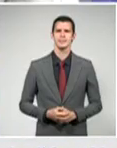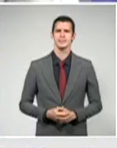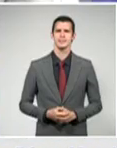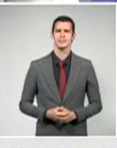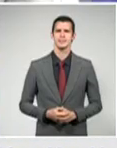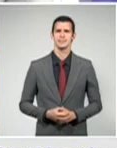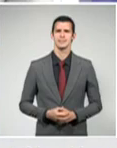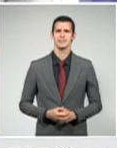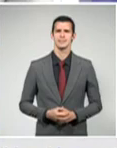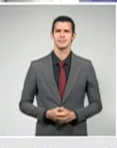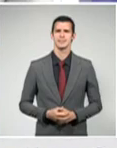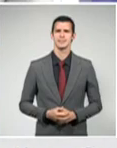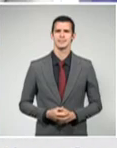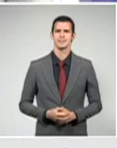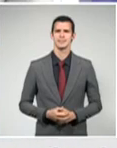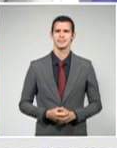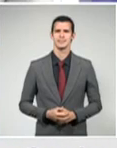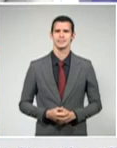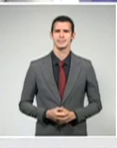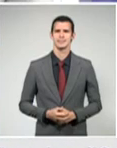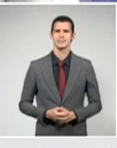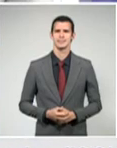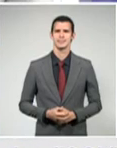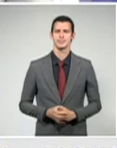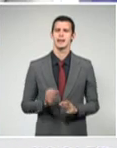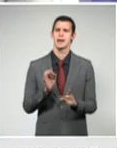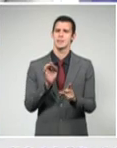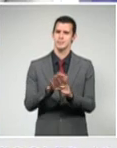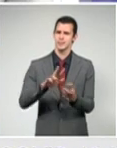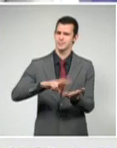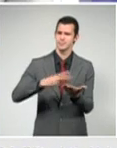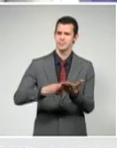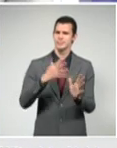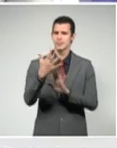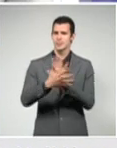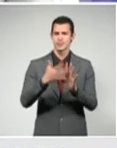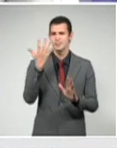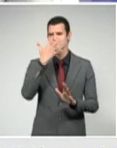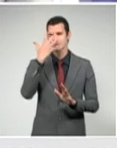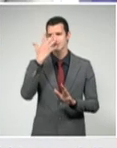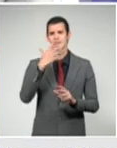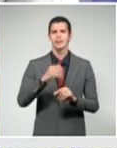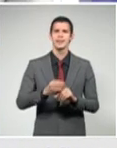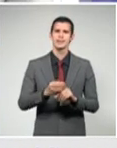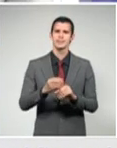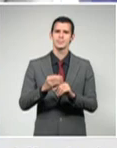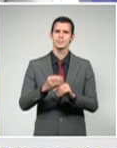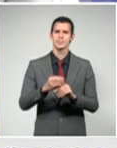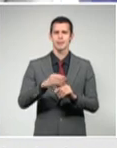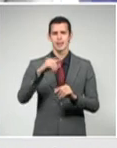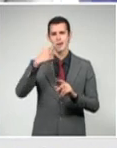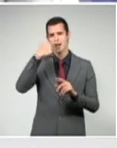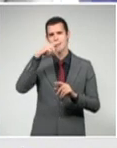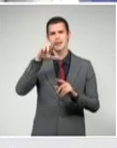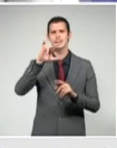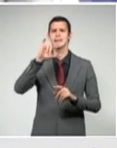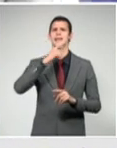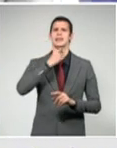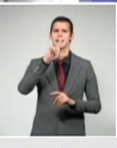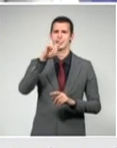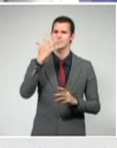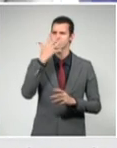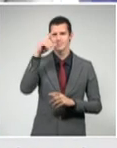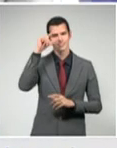Se incorpora a nuestra conferencia de prensa el intérprete en lengua de señas para la comunidad sorda de Cuba, Ariel Hernández. Y doctor, más